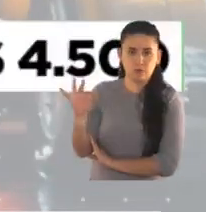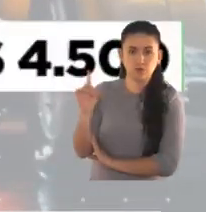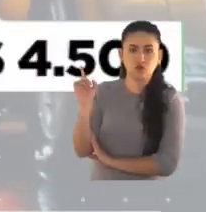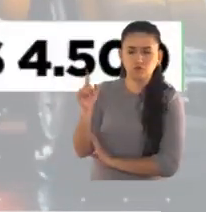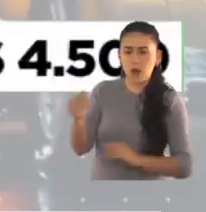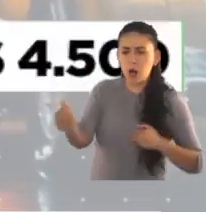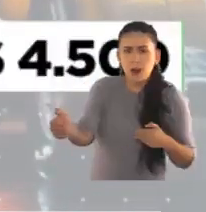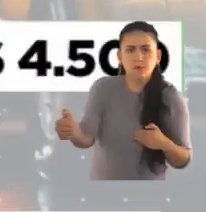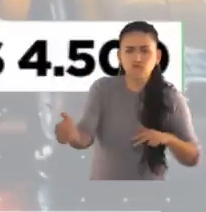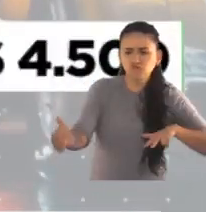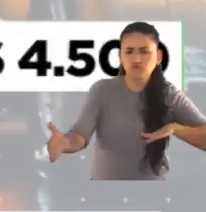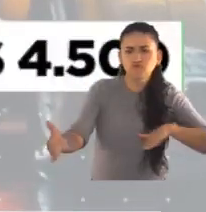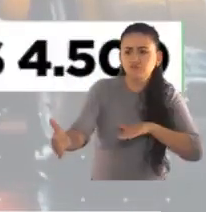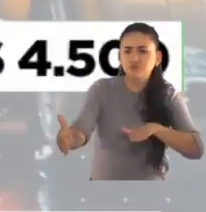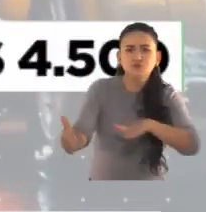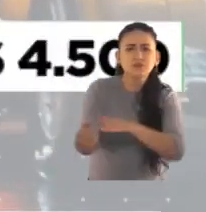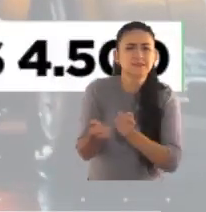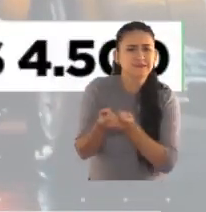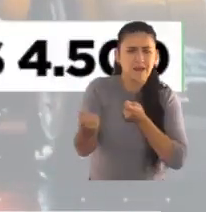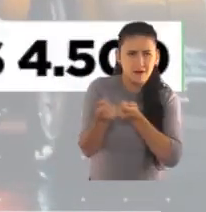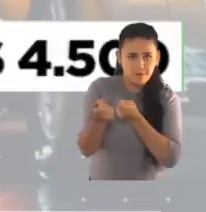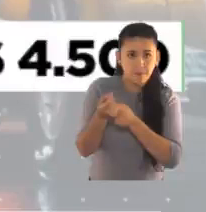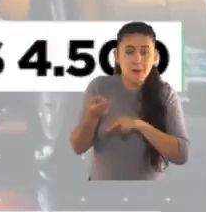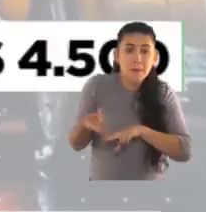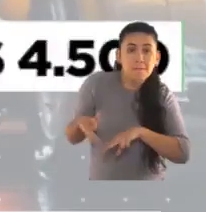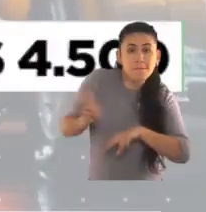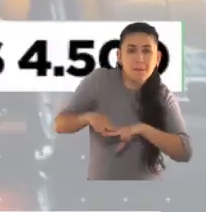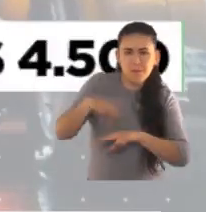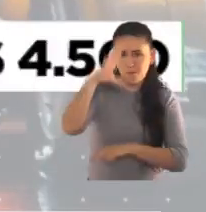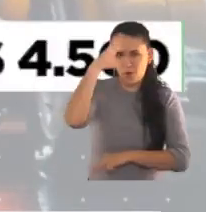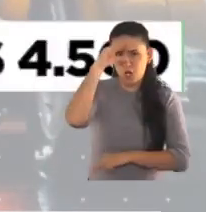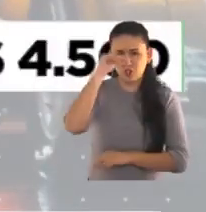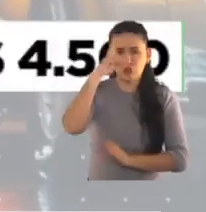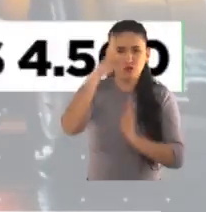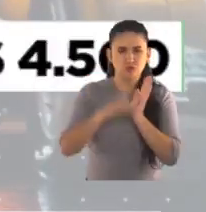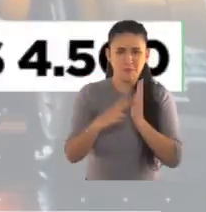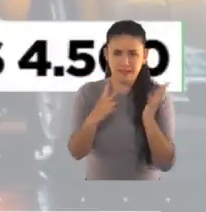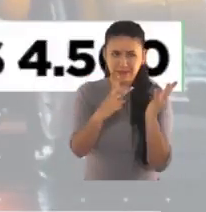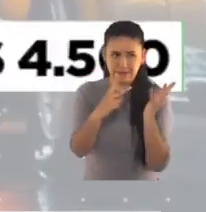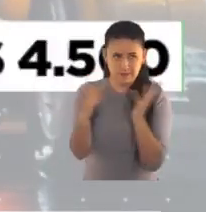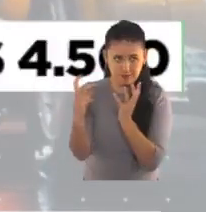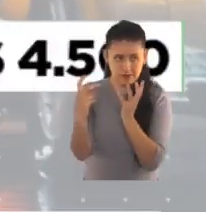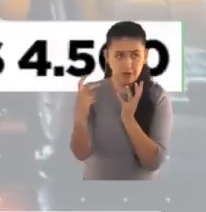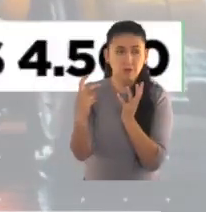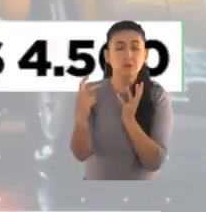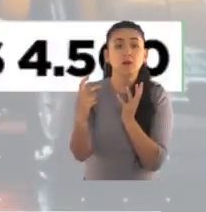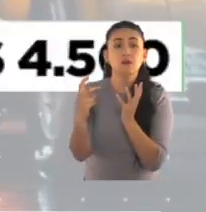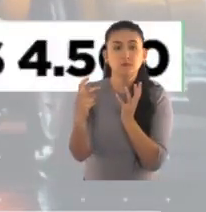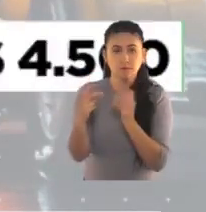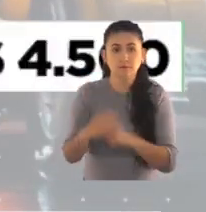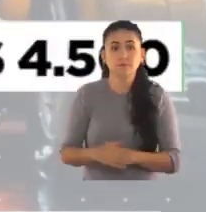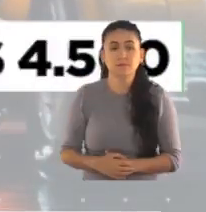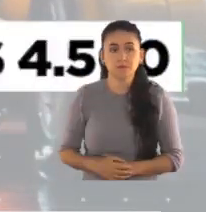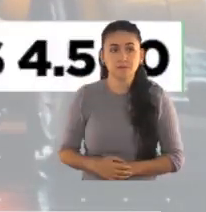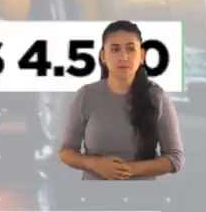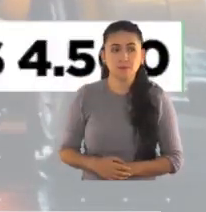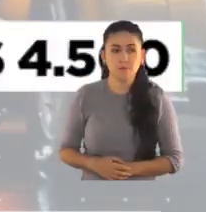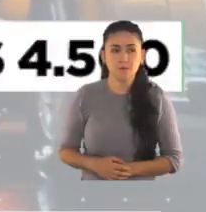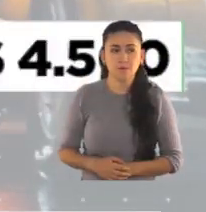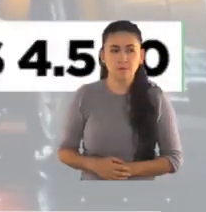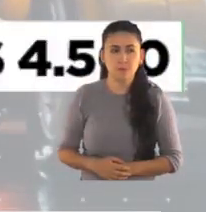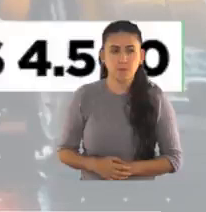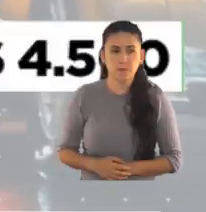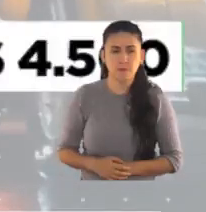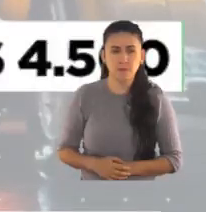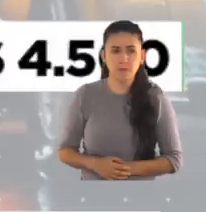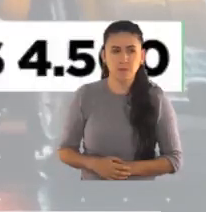también estamos hablando del recargo nocturno de 2.200 pesos, el banderazo a 2.500 pesos. Ahora, si